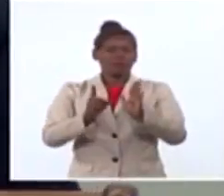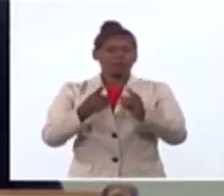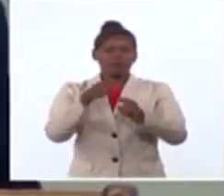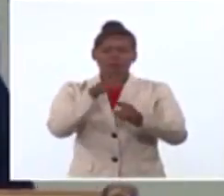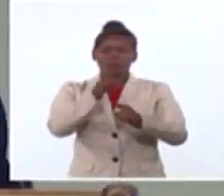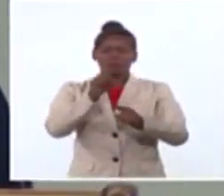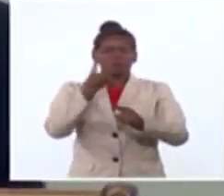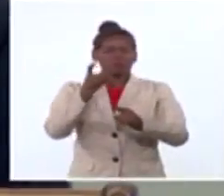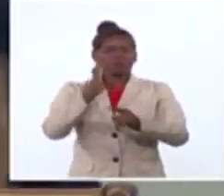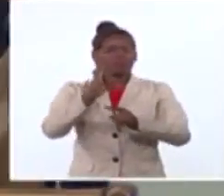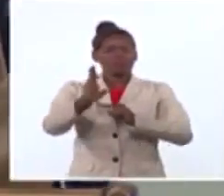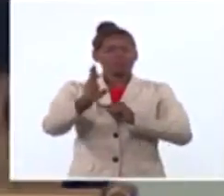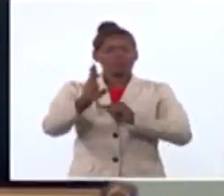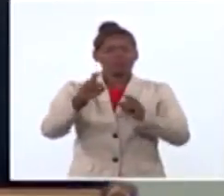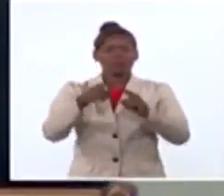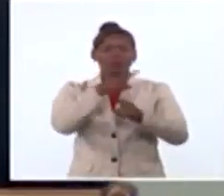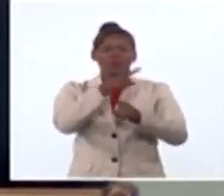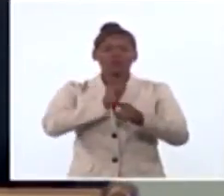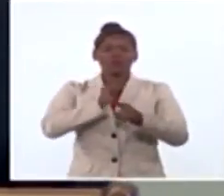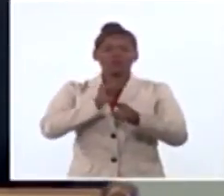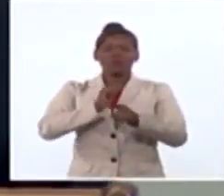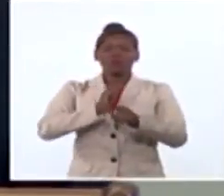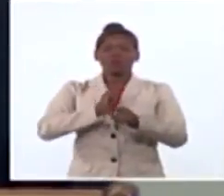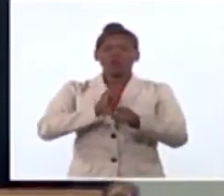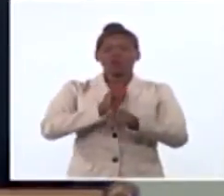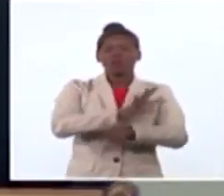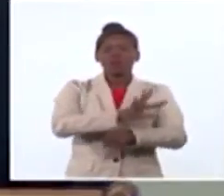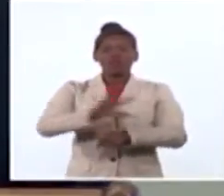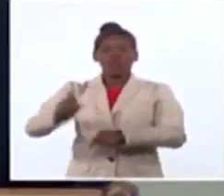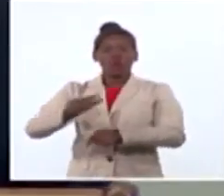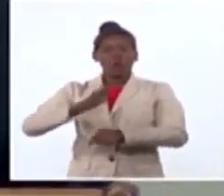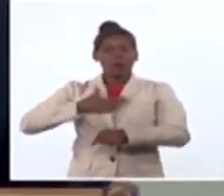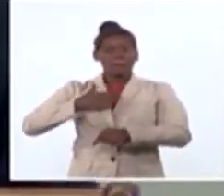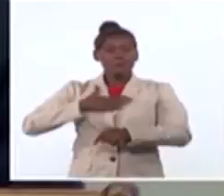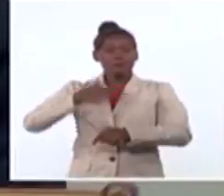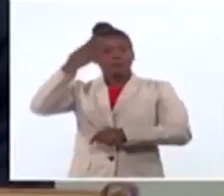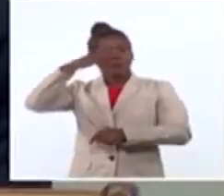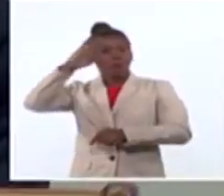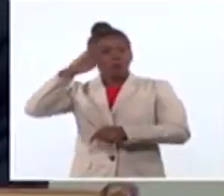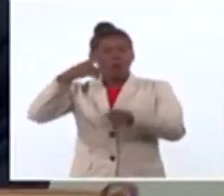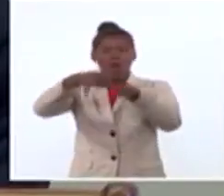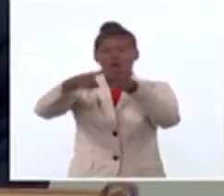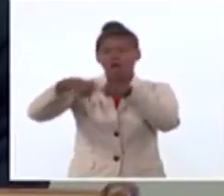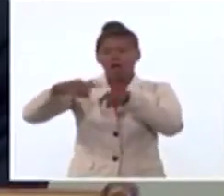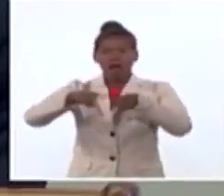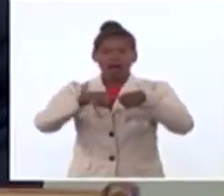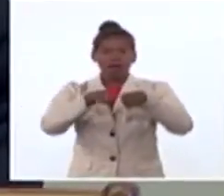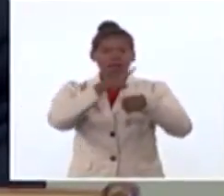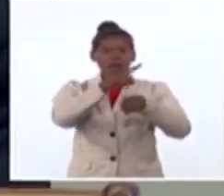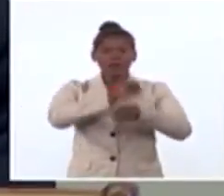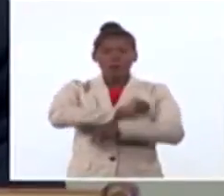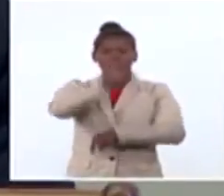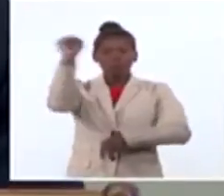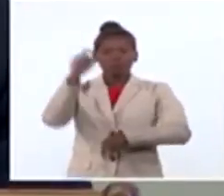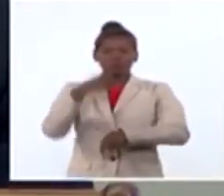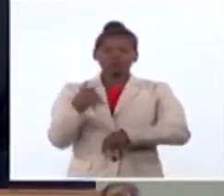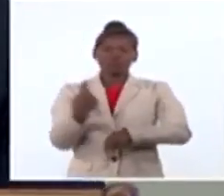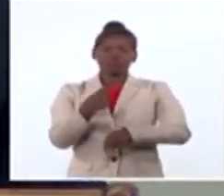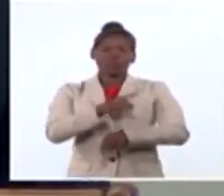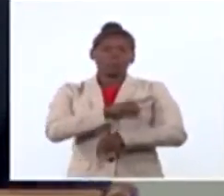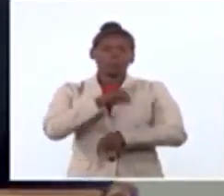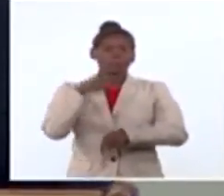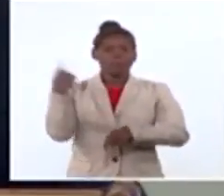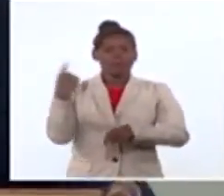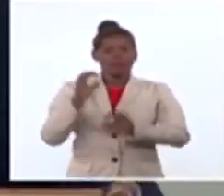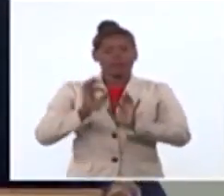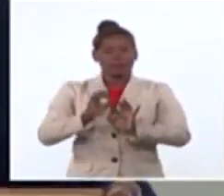al interés de grupos de poder que lucran con la política exterior y